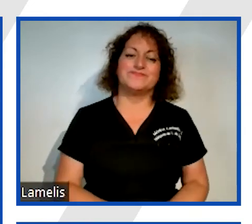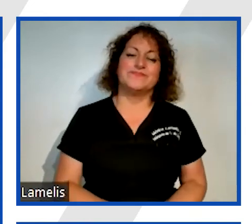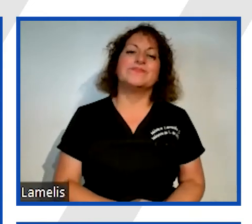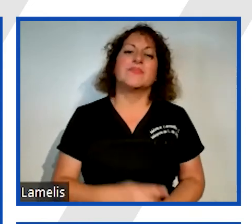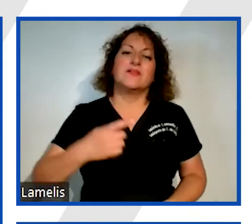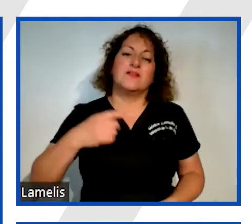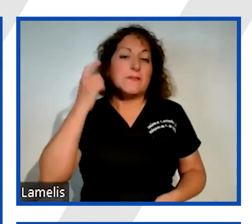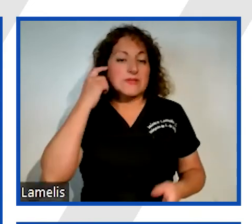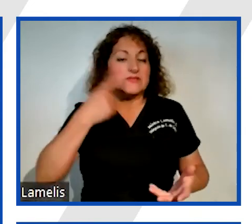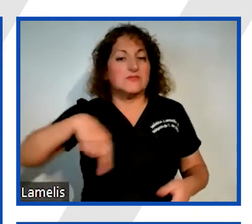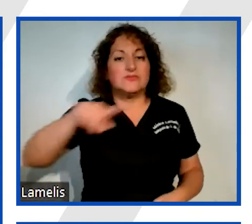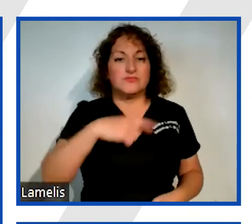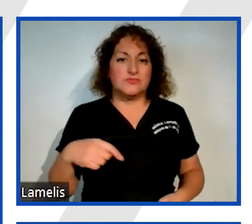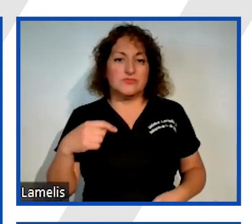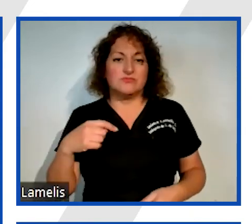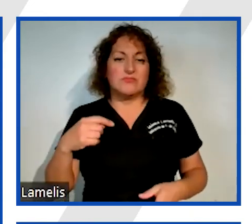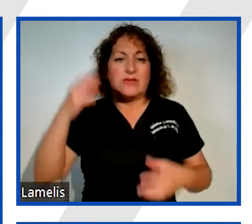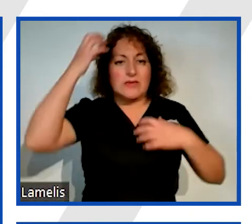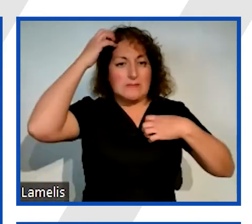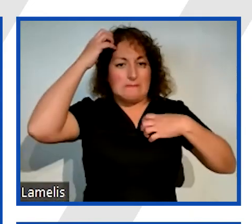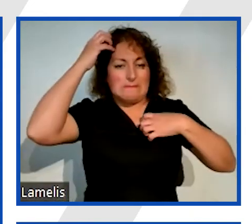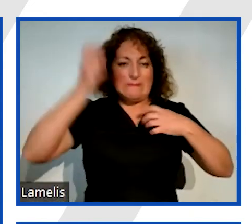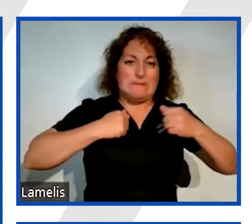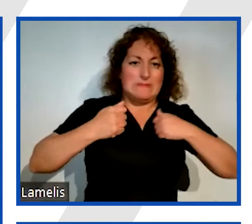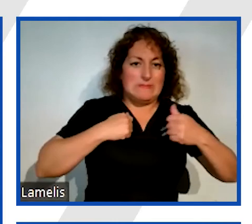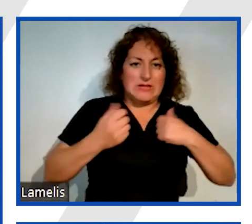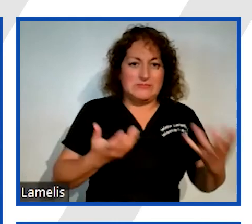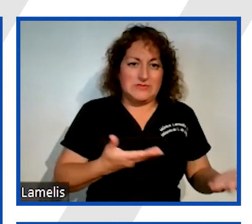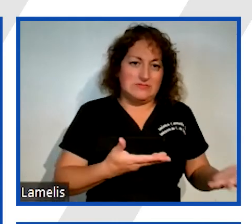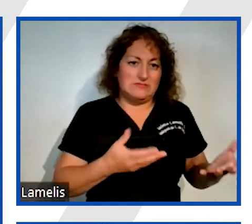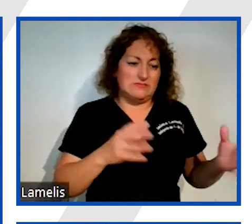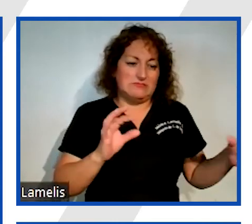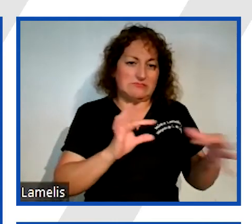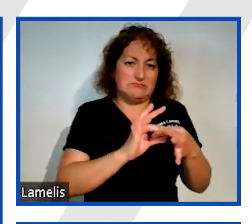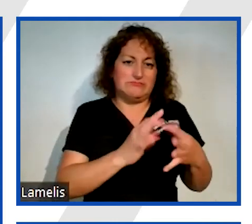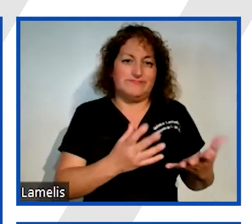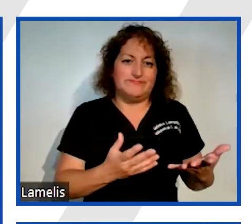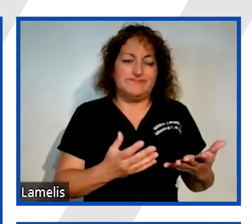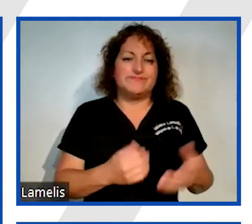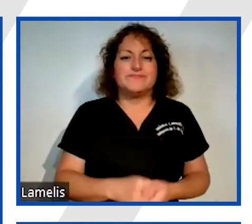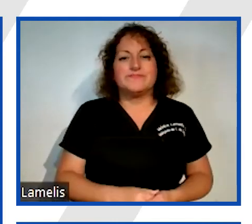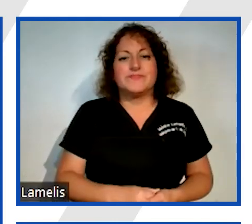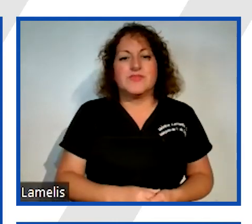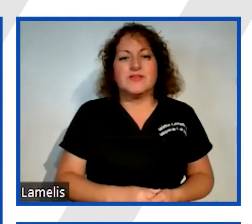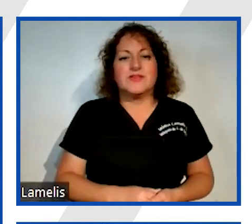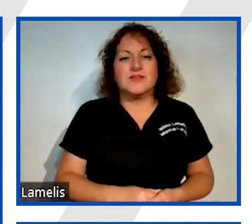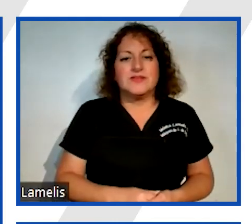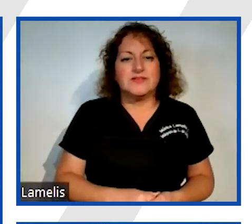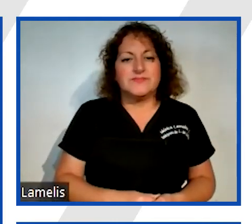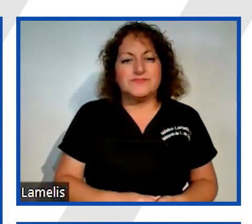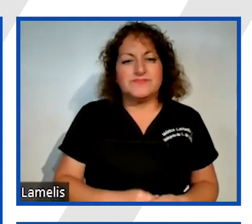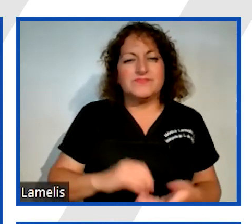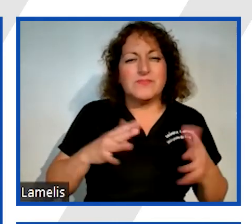que dentro de los primeros están los monos los simios etcétera todos los monos del viejo mundo del nuevo mundo nosotros venimos hace hace como